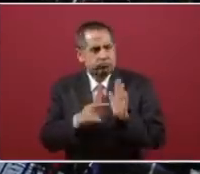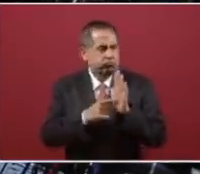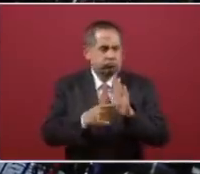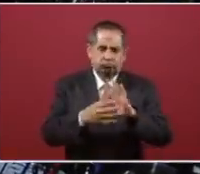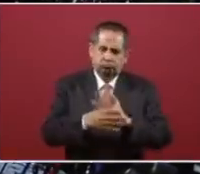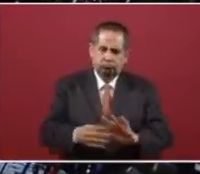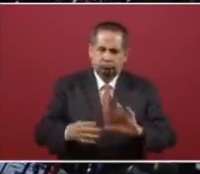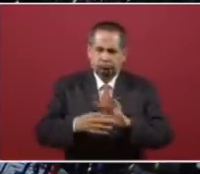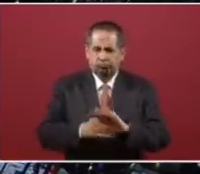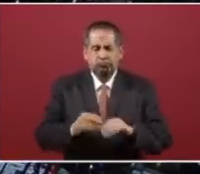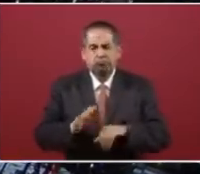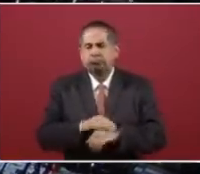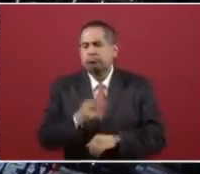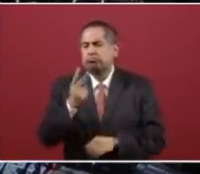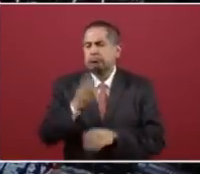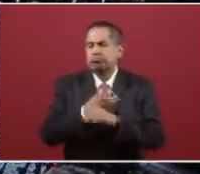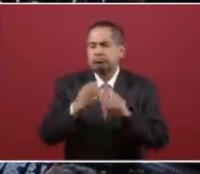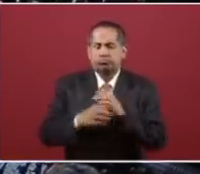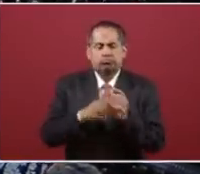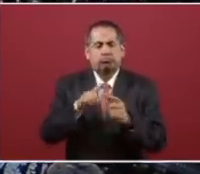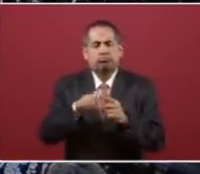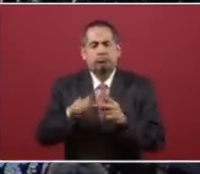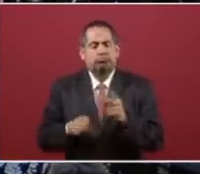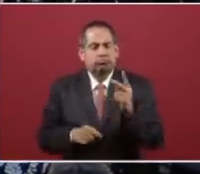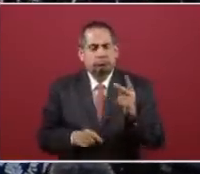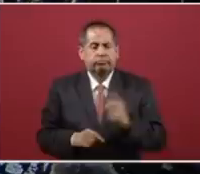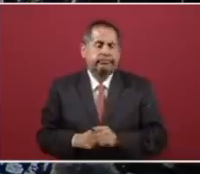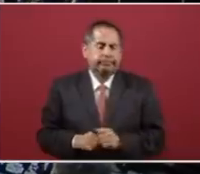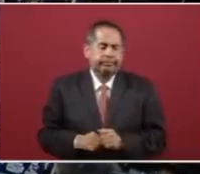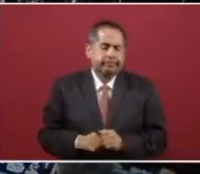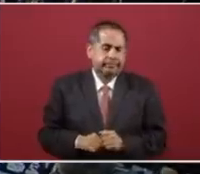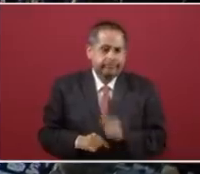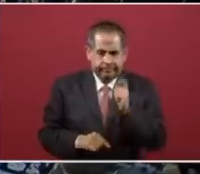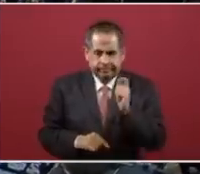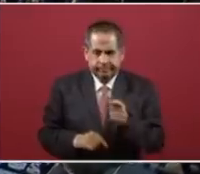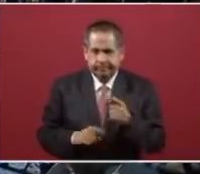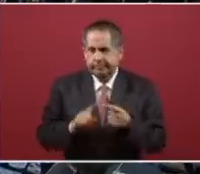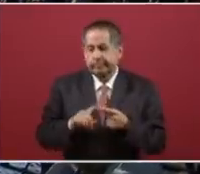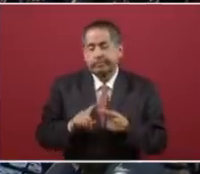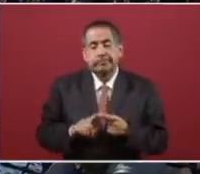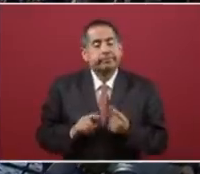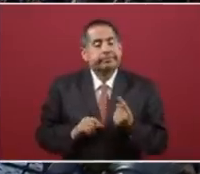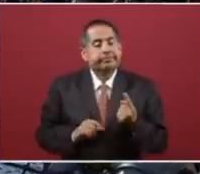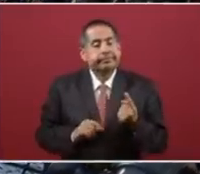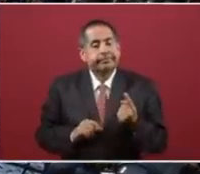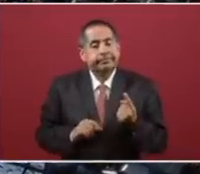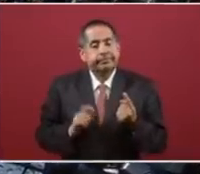por dos razones una porque ésta